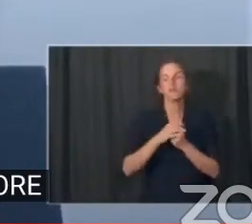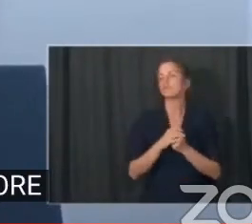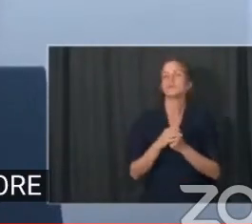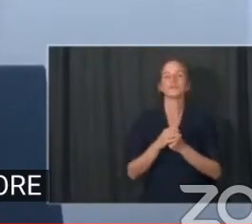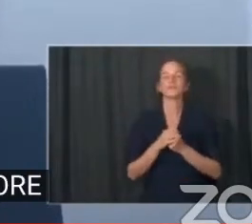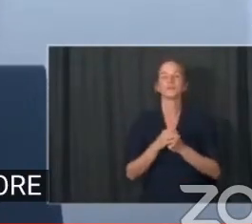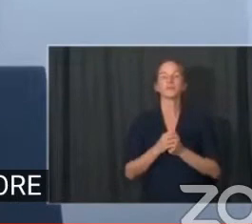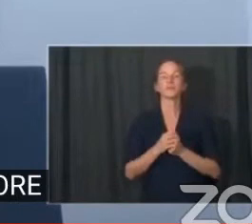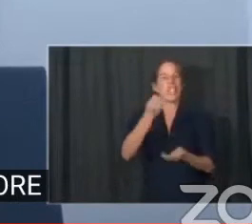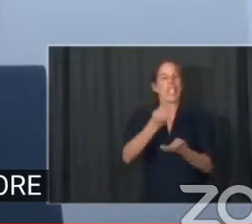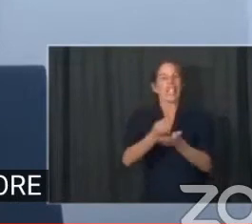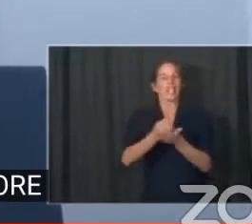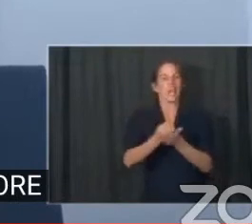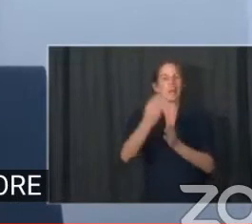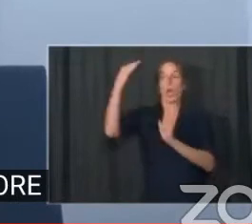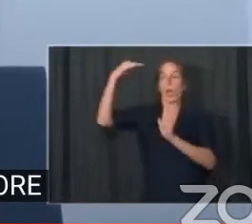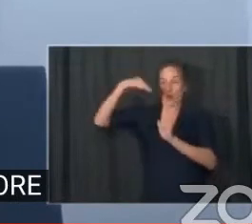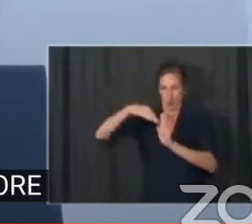que el doble